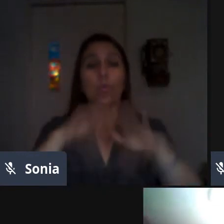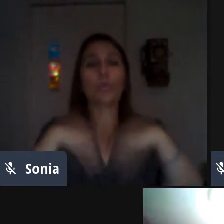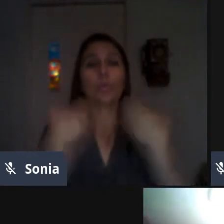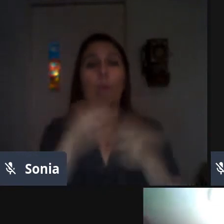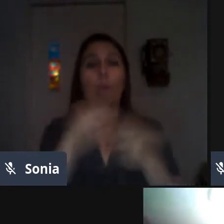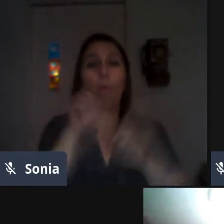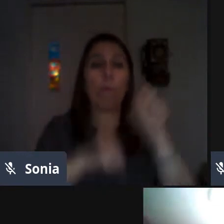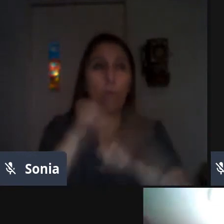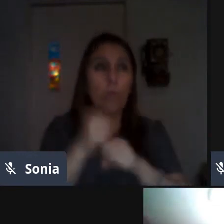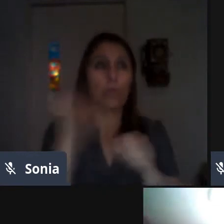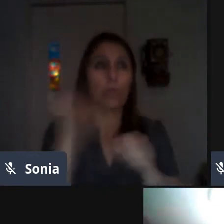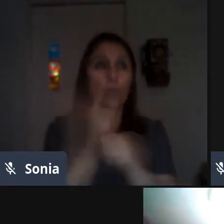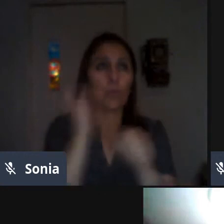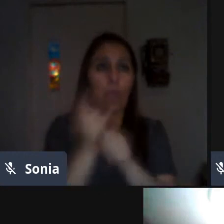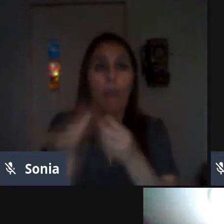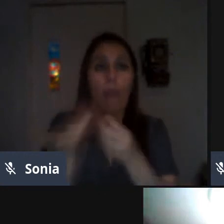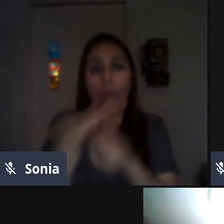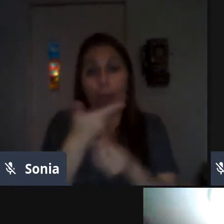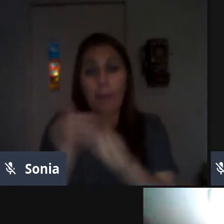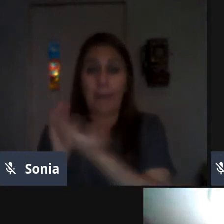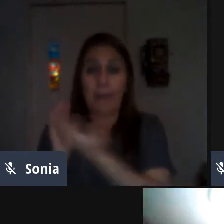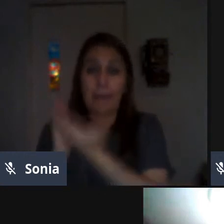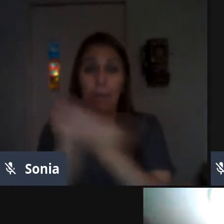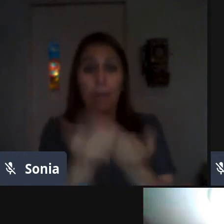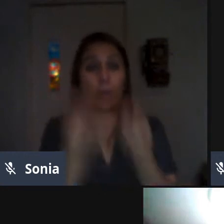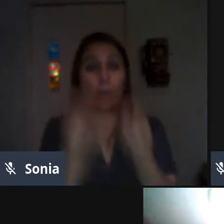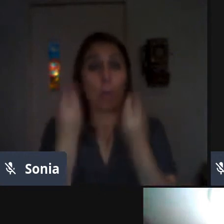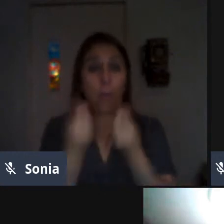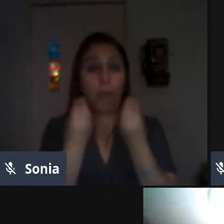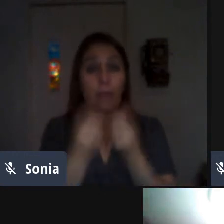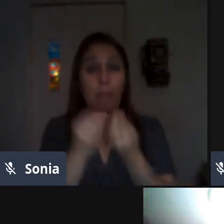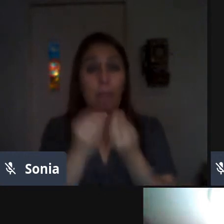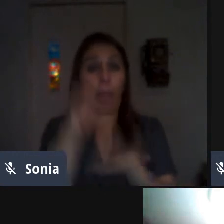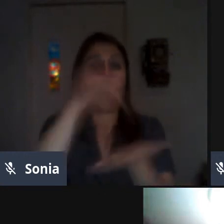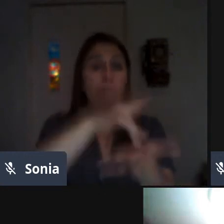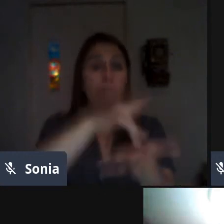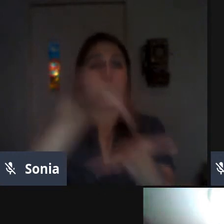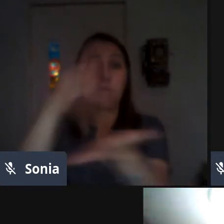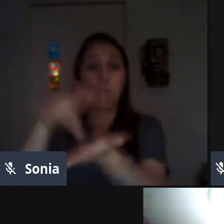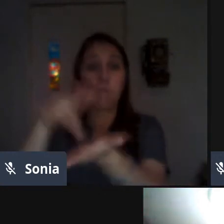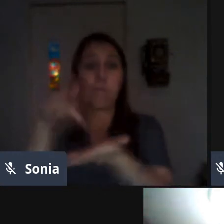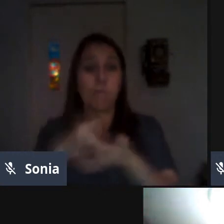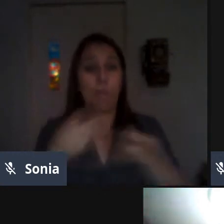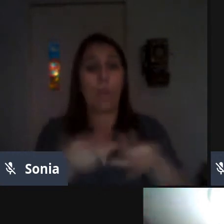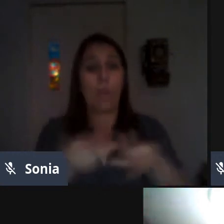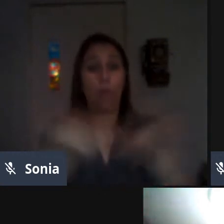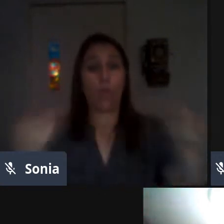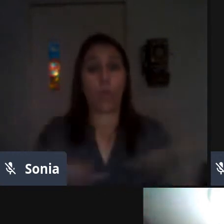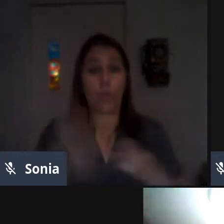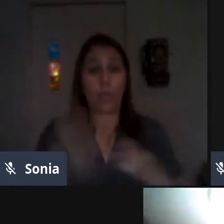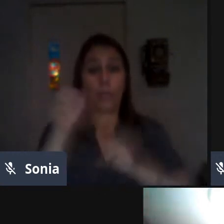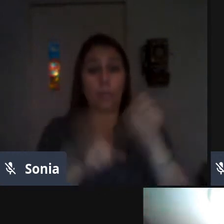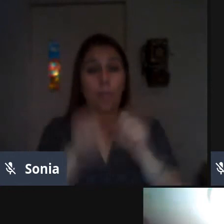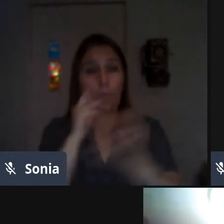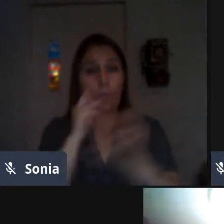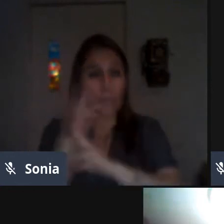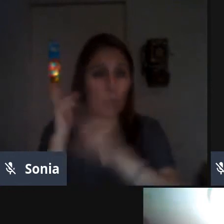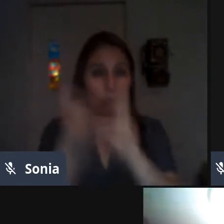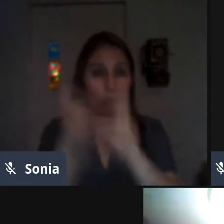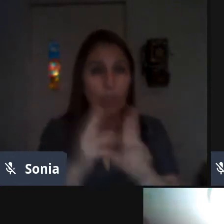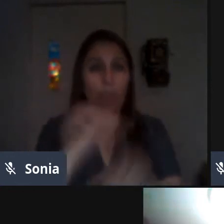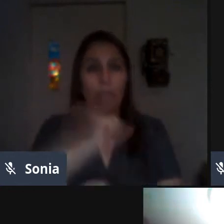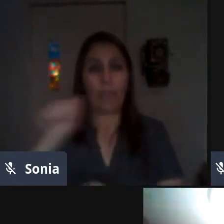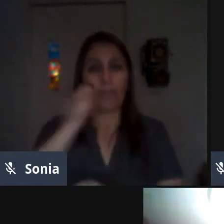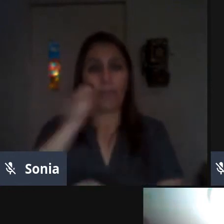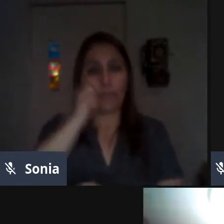con la literatura a esos otros escenarios donde se puedan restablecer esos derechos humanos había una experiencia del